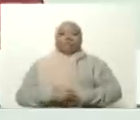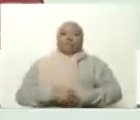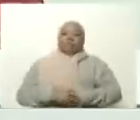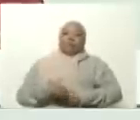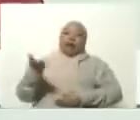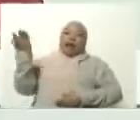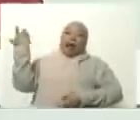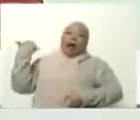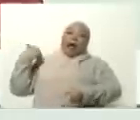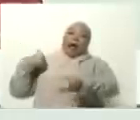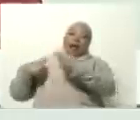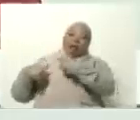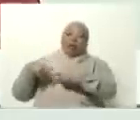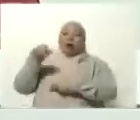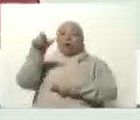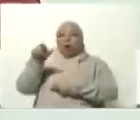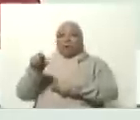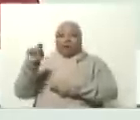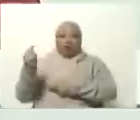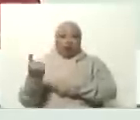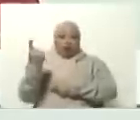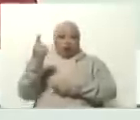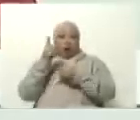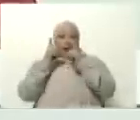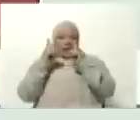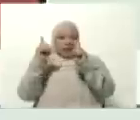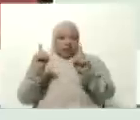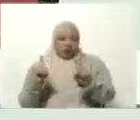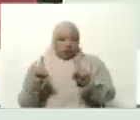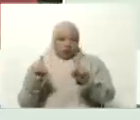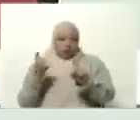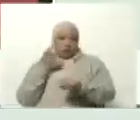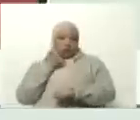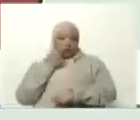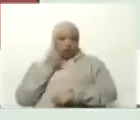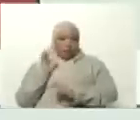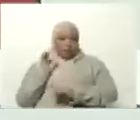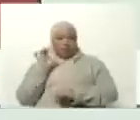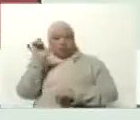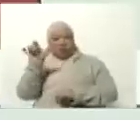Dejamos atrás aquello de que